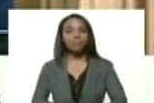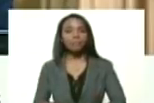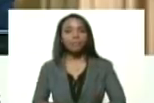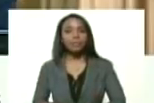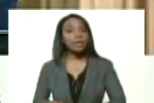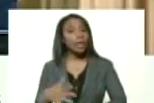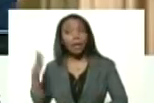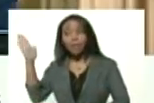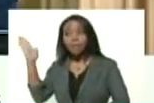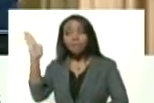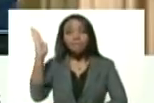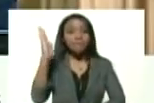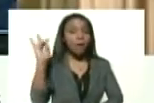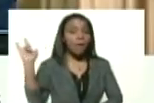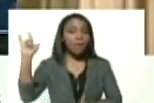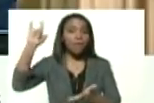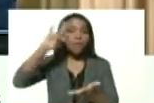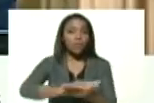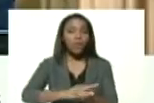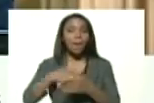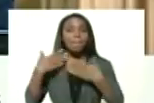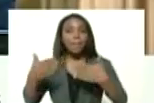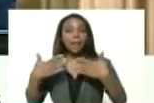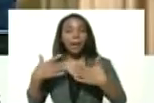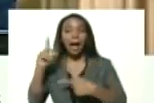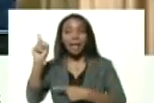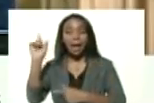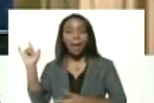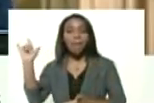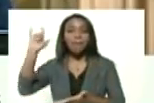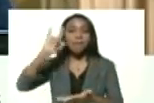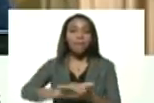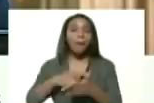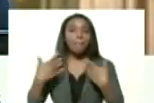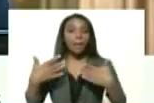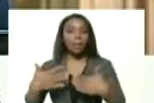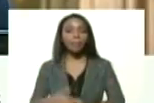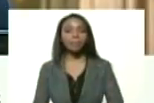que el vino de panamá que tragó el virus desde panamá